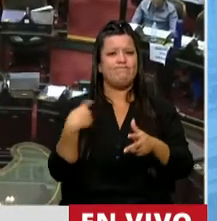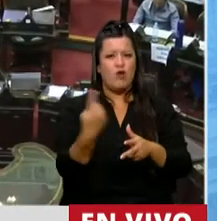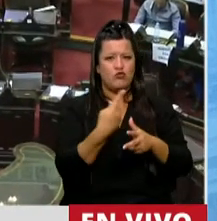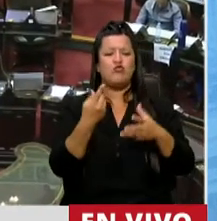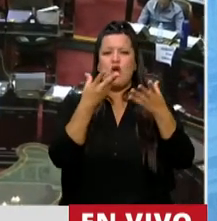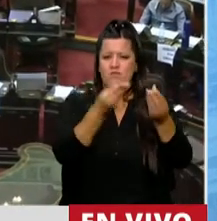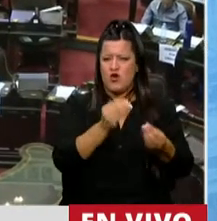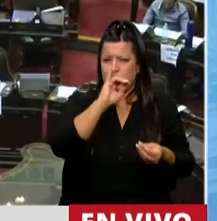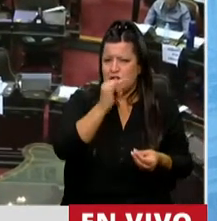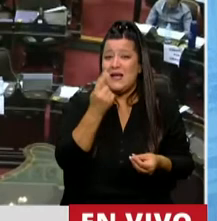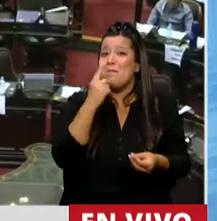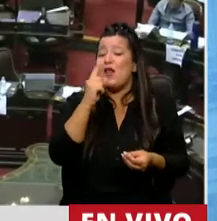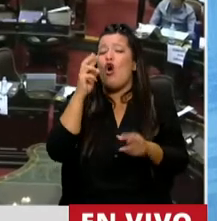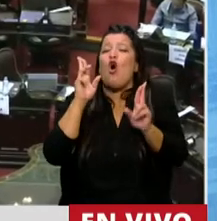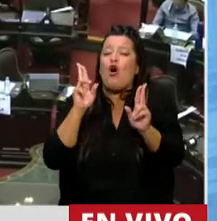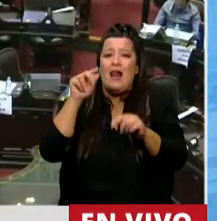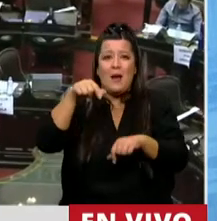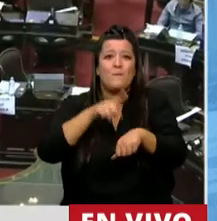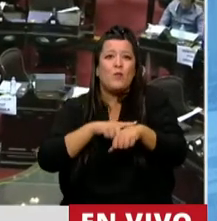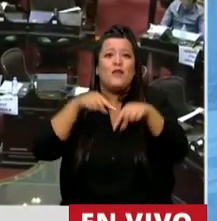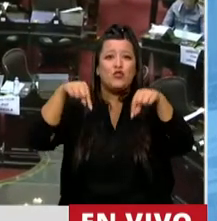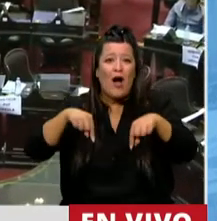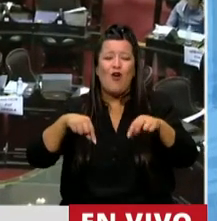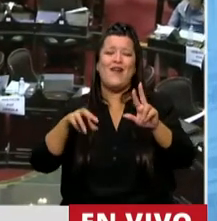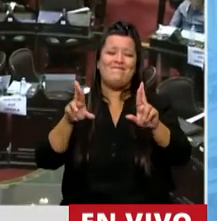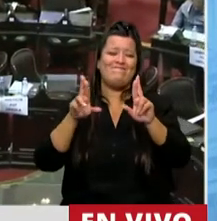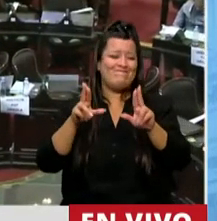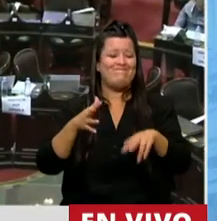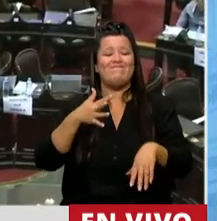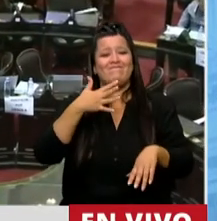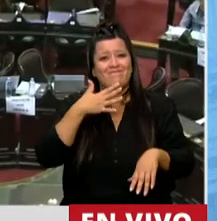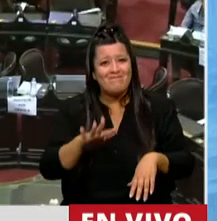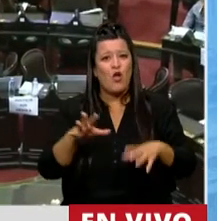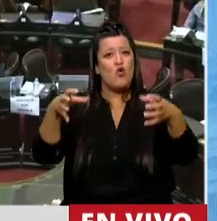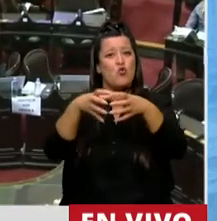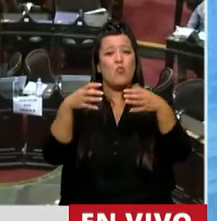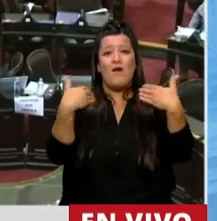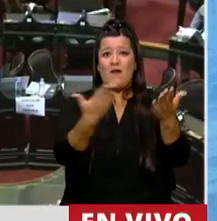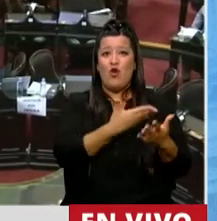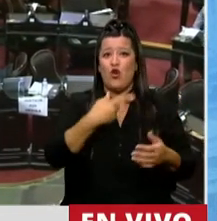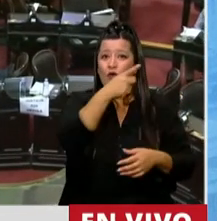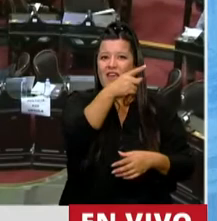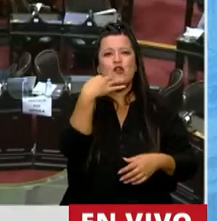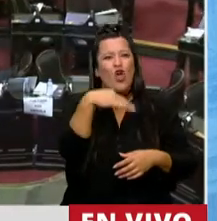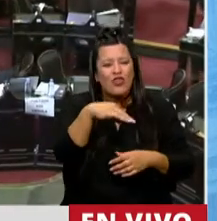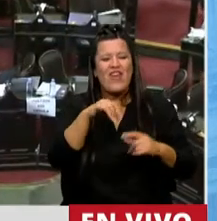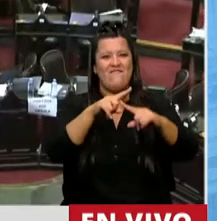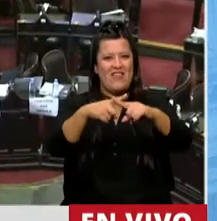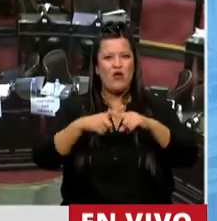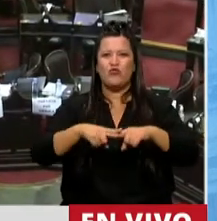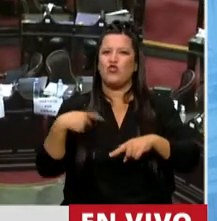Pero es momento, ojalá se entienda así como una oportunidad por parte del oficialismo, de que discutamos